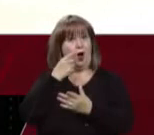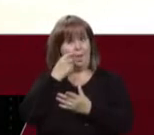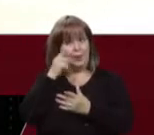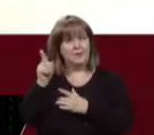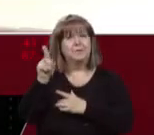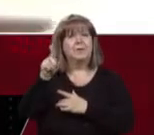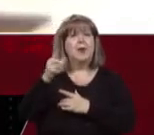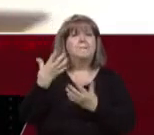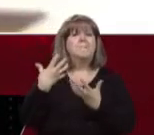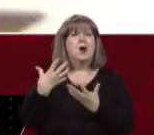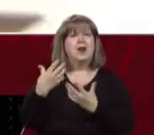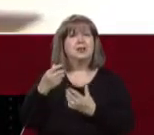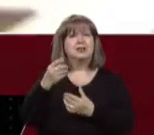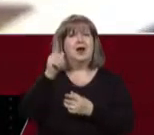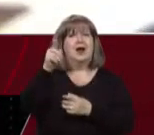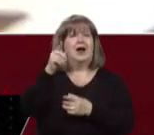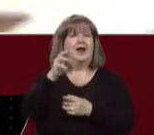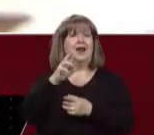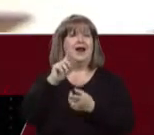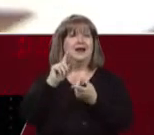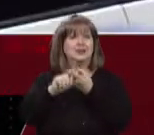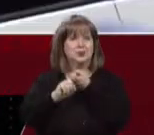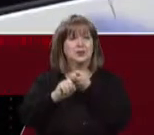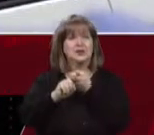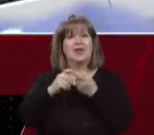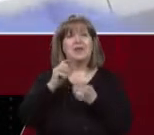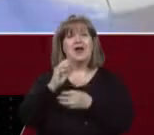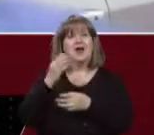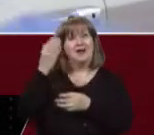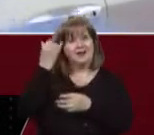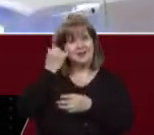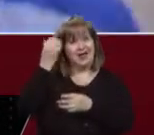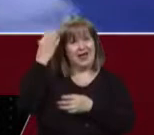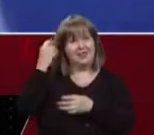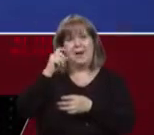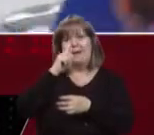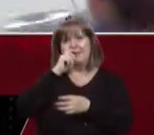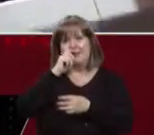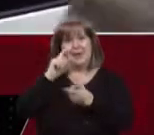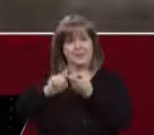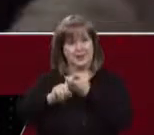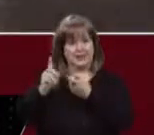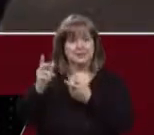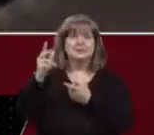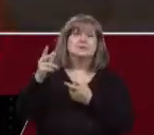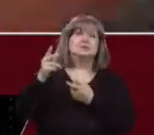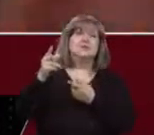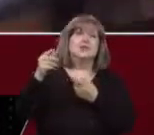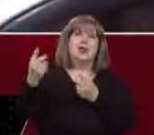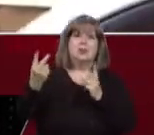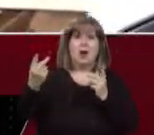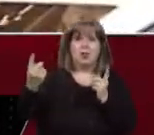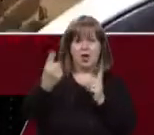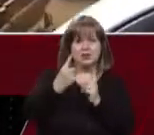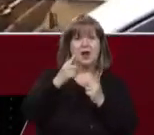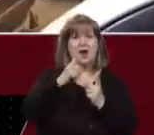mensajes dan cuenta de que mantenían una relación de aproximadamente unos 3 meses y que se interrumpe esa